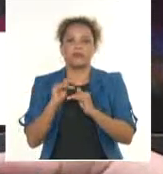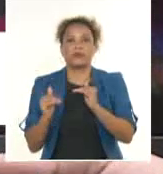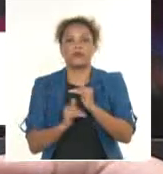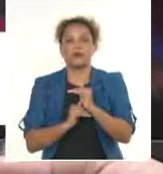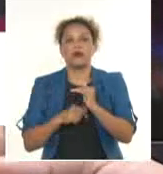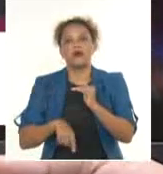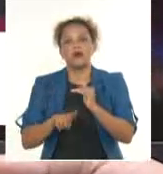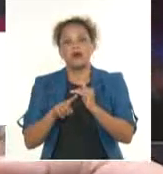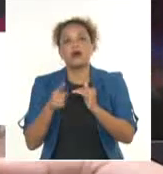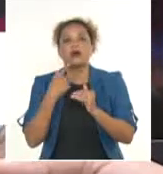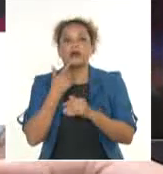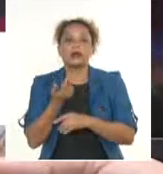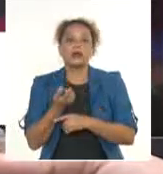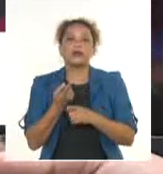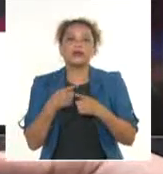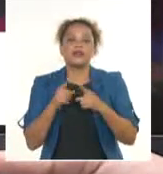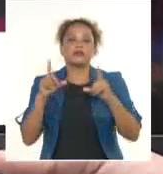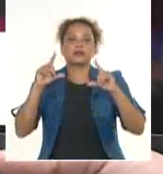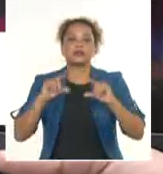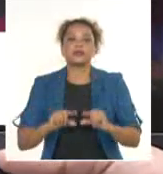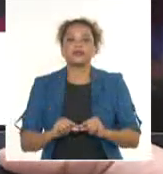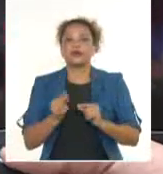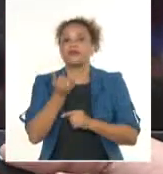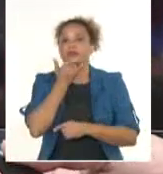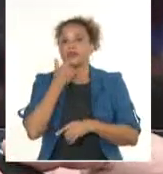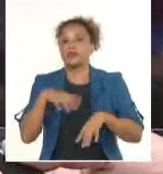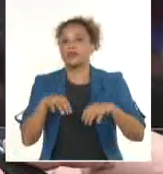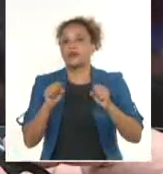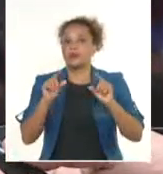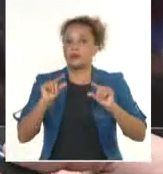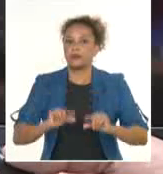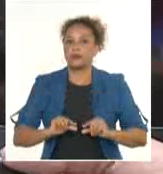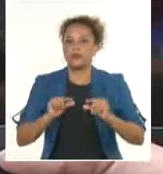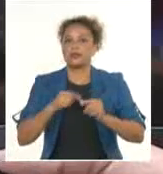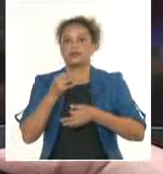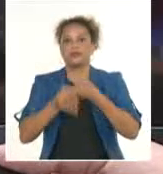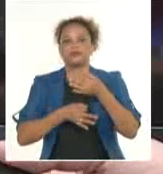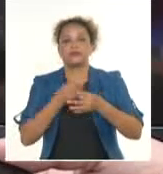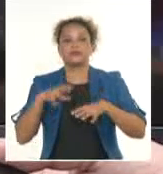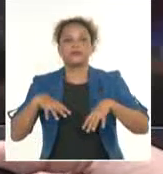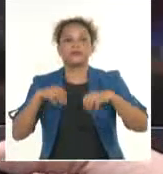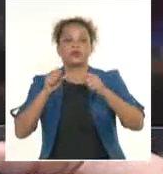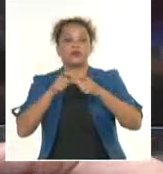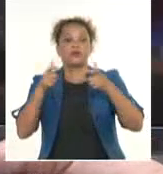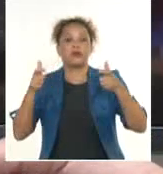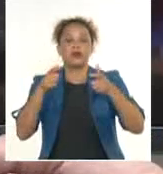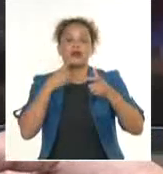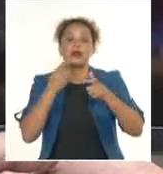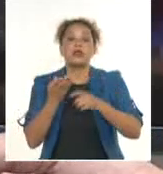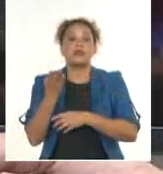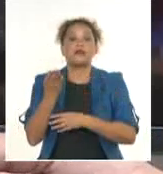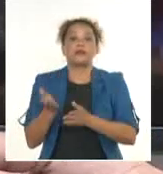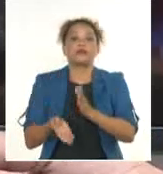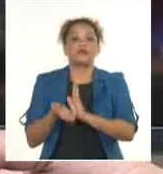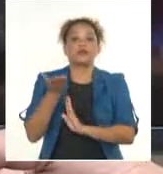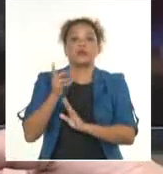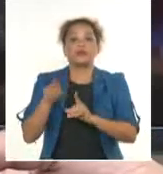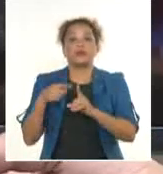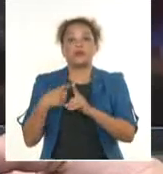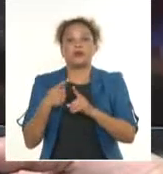Han influido la disminución de las afectaciones, que siempre hemos explicado que cuando las afectaciones se incrementan, la demanda sube por el tema de las